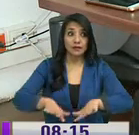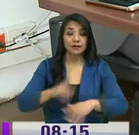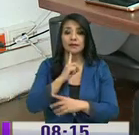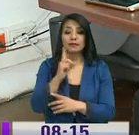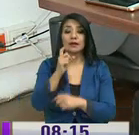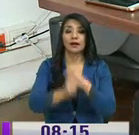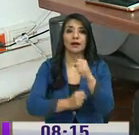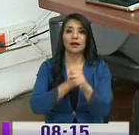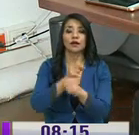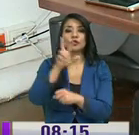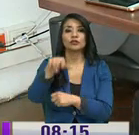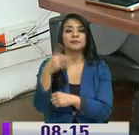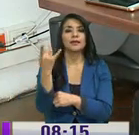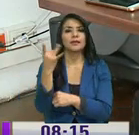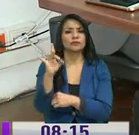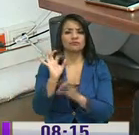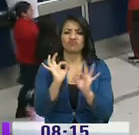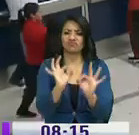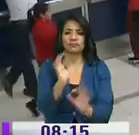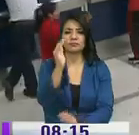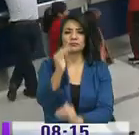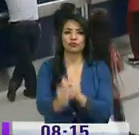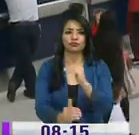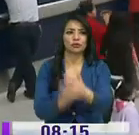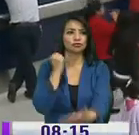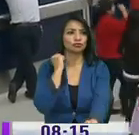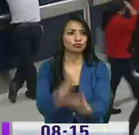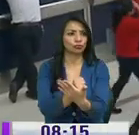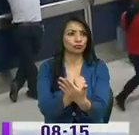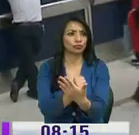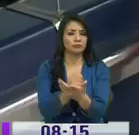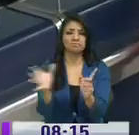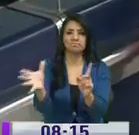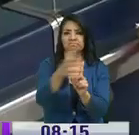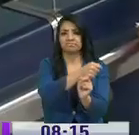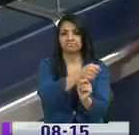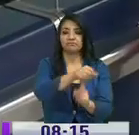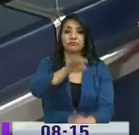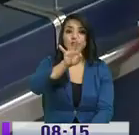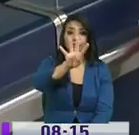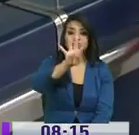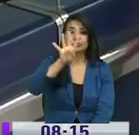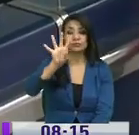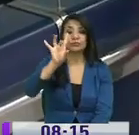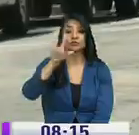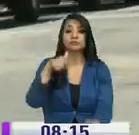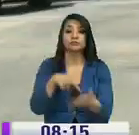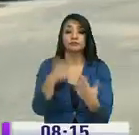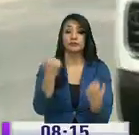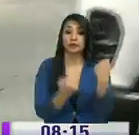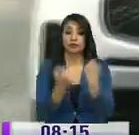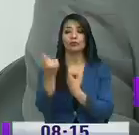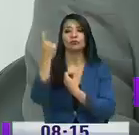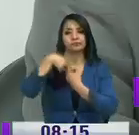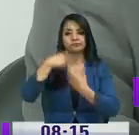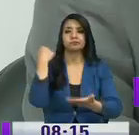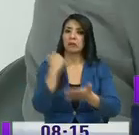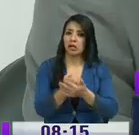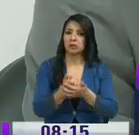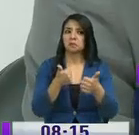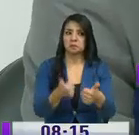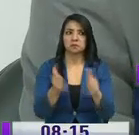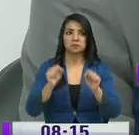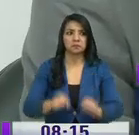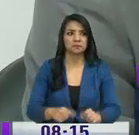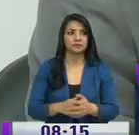el año 2018 fue un éxito el proceso de matriculación, en el que alrededor de 448 mil vehículos se suscribieron. No hubo